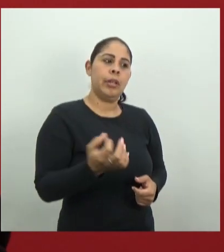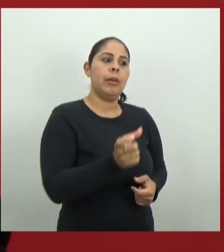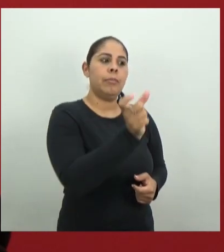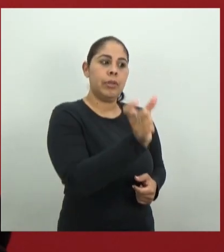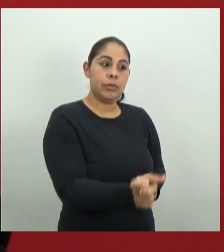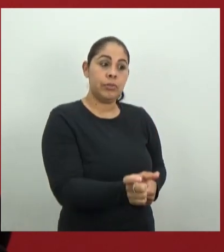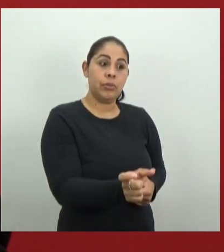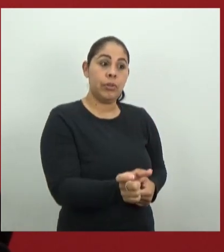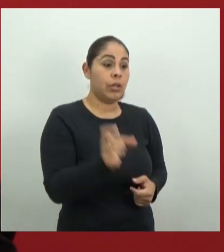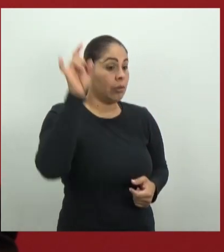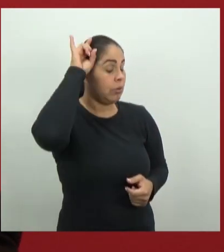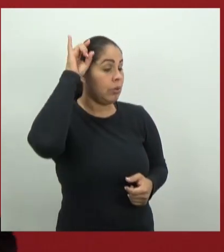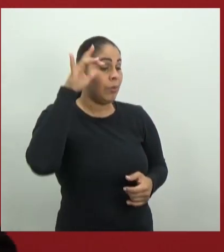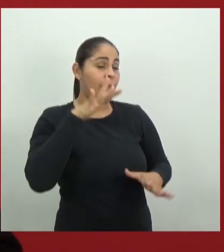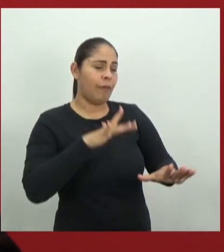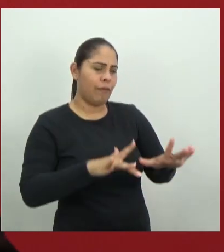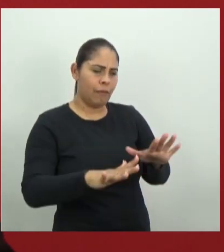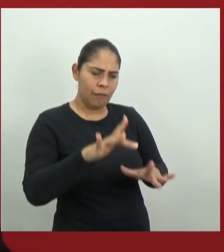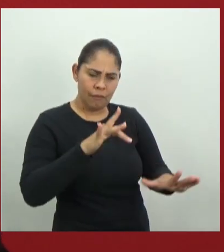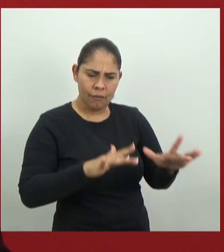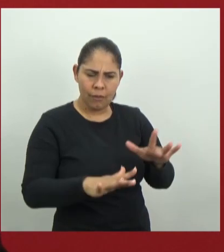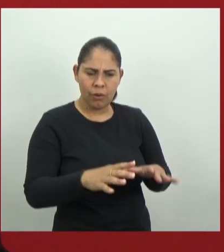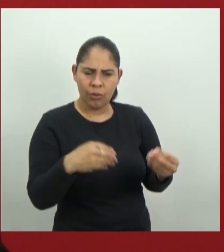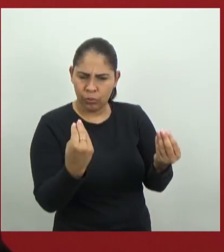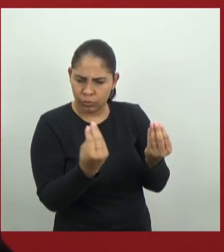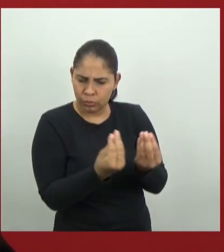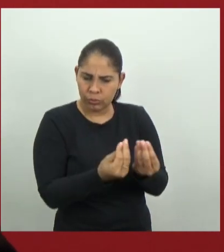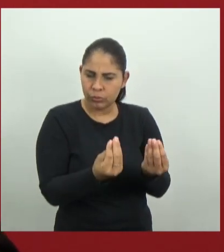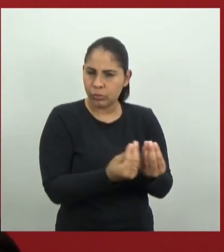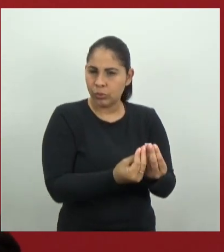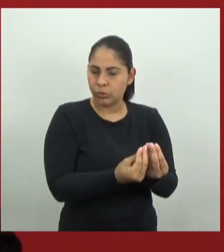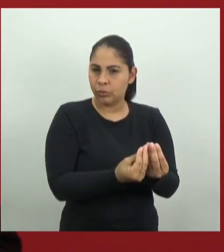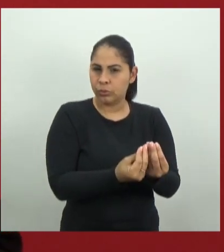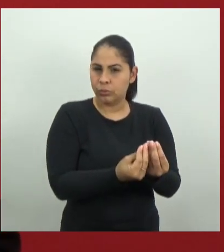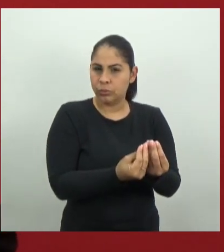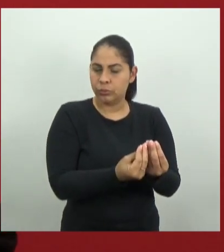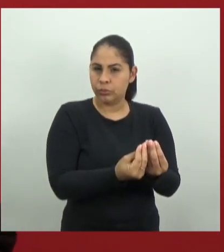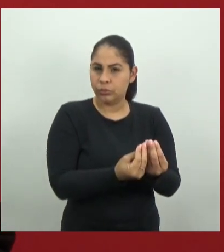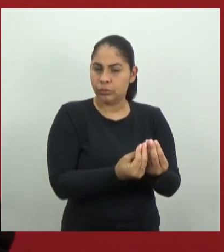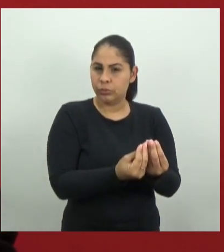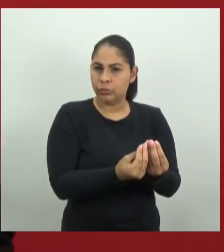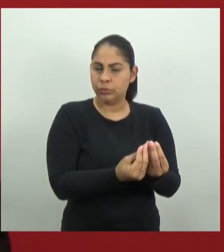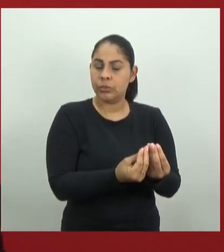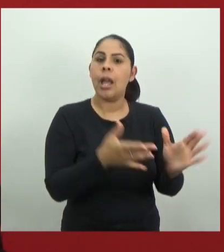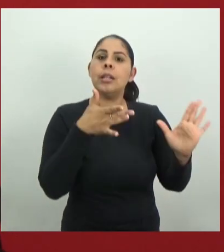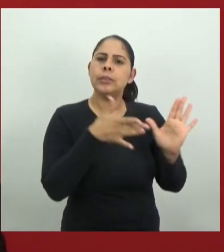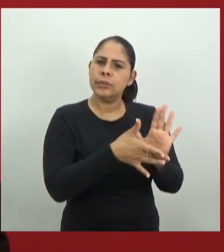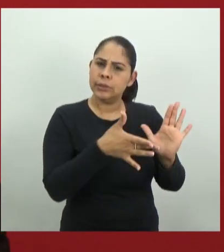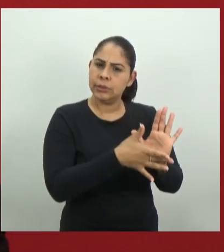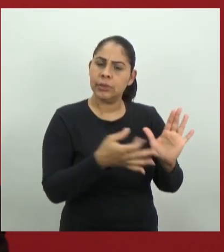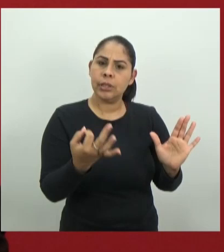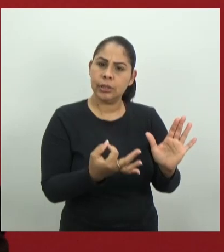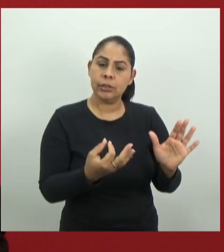endemoniados. Porque la palabra endemoniado en griego, daimonizomai, significa